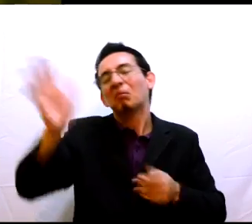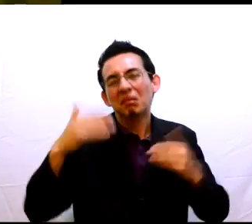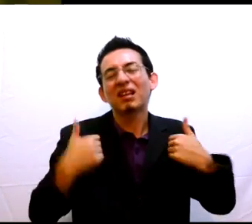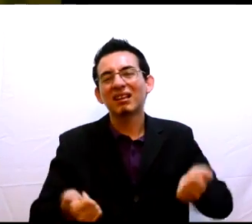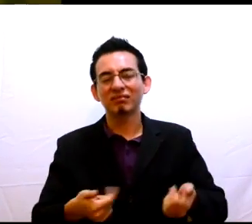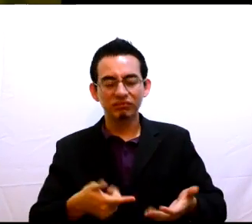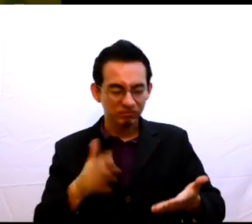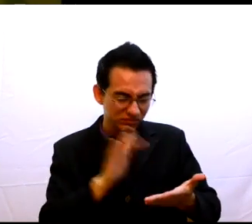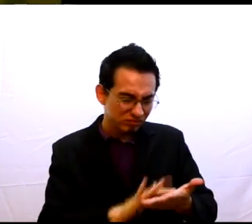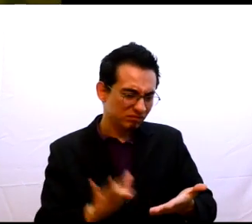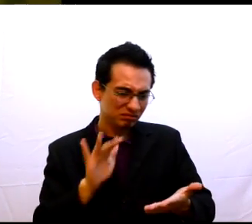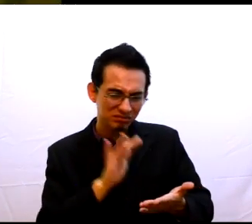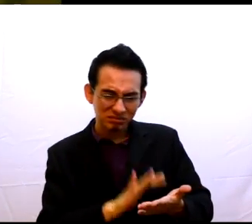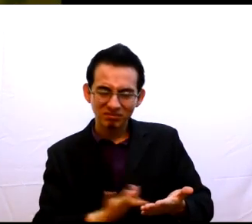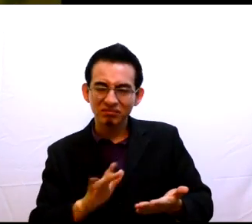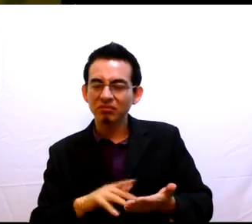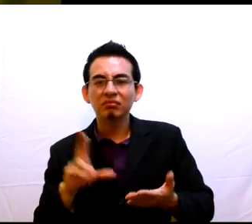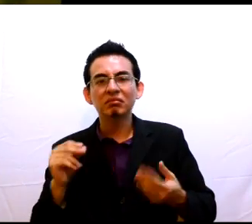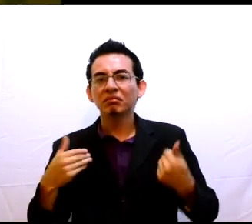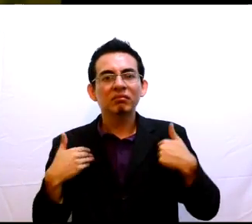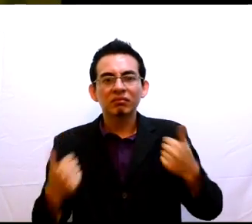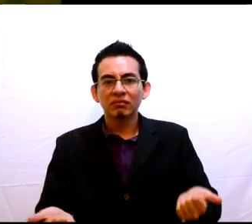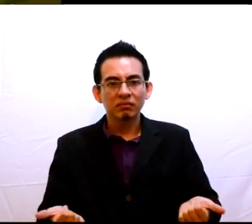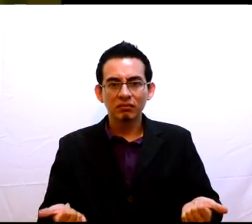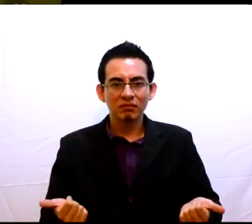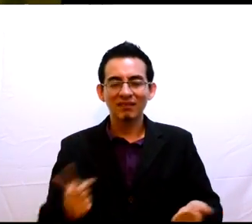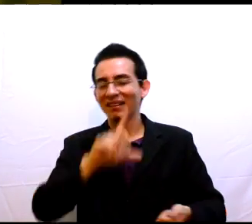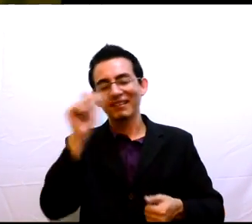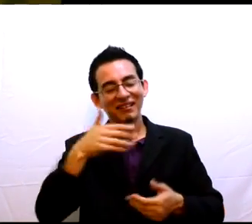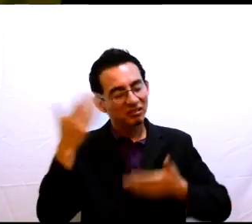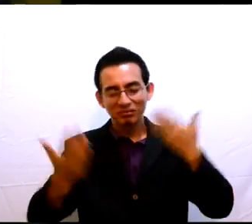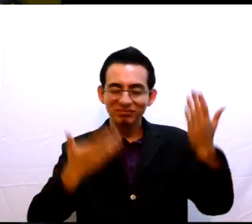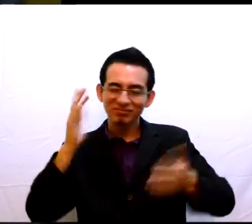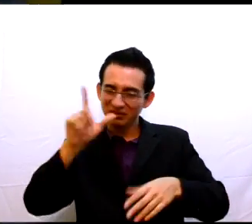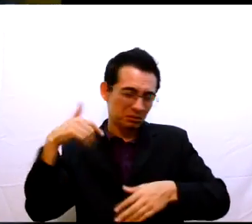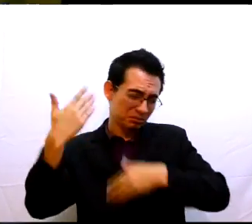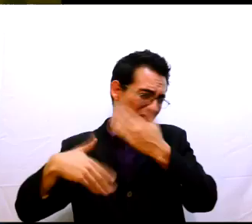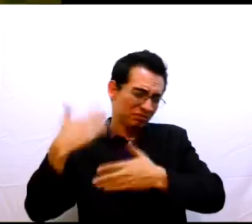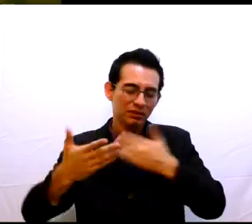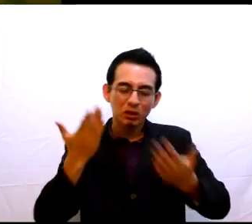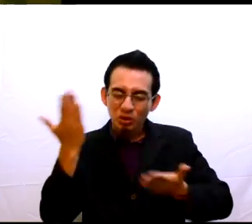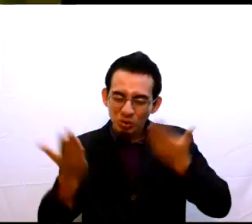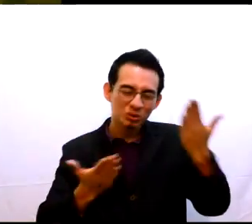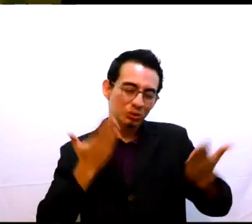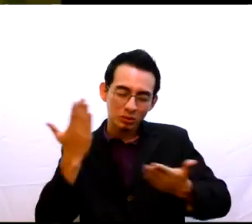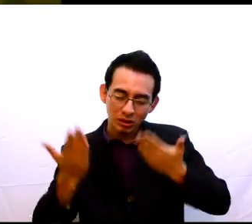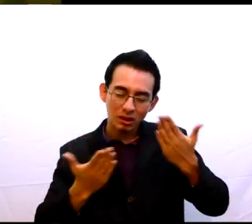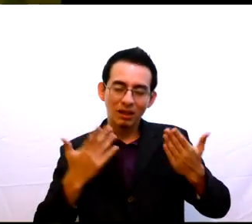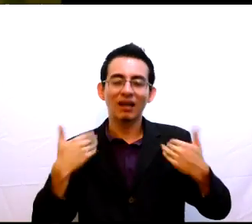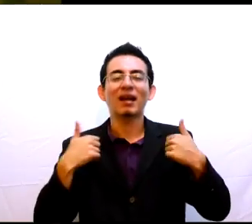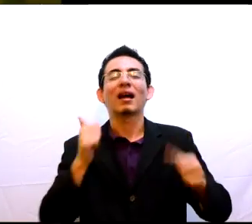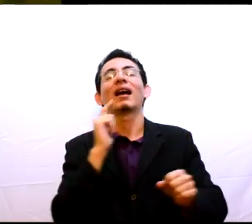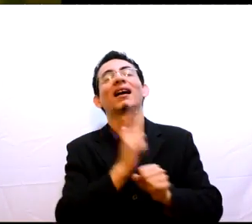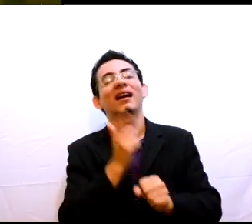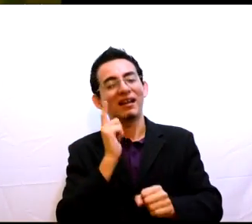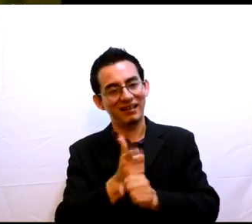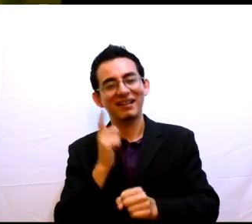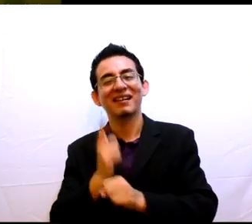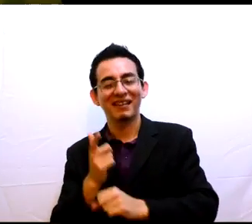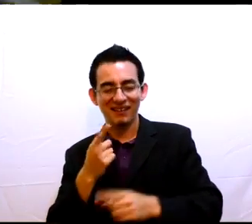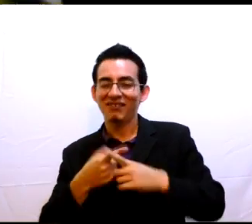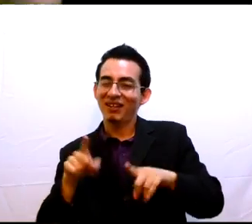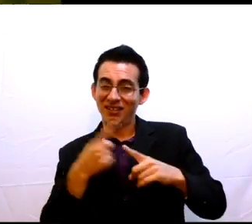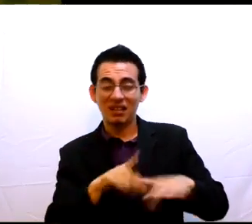entenderás pues tampoco yo lo entendía no hasta que bueno pasa el tiempo y ibas vas aprendiendo las cosas